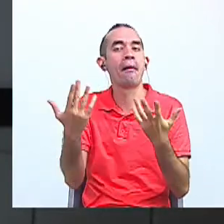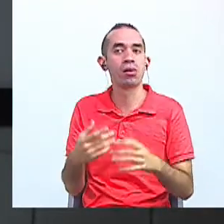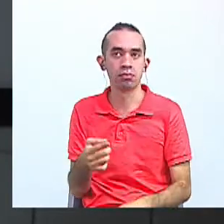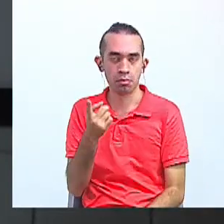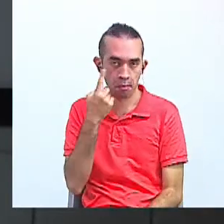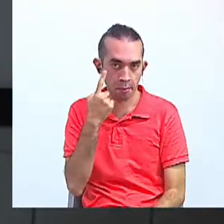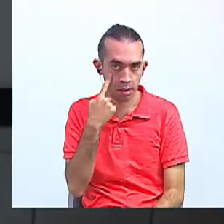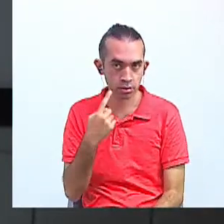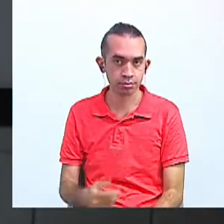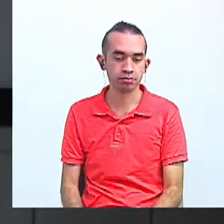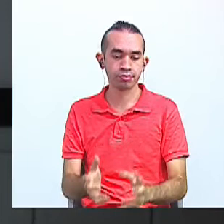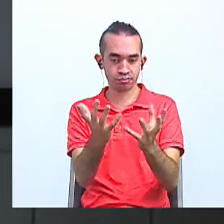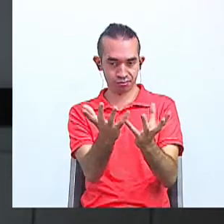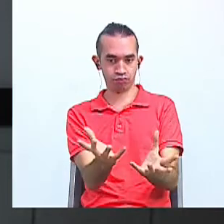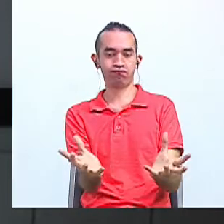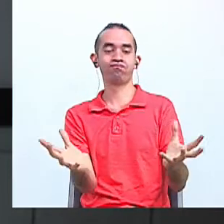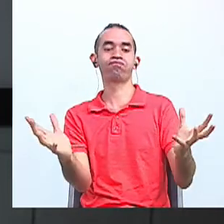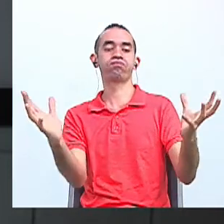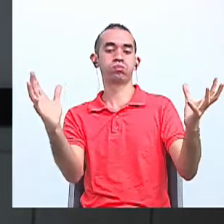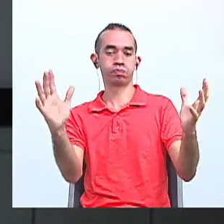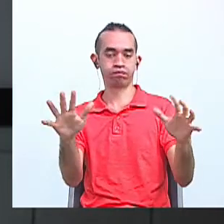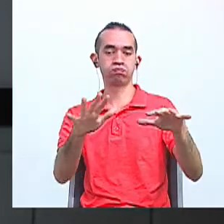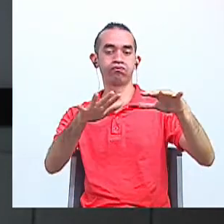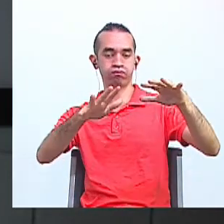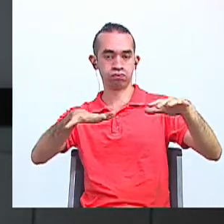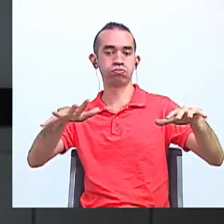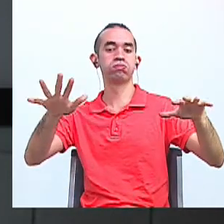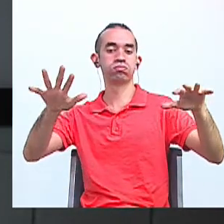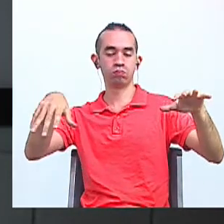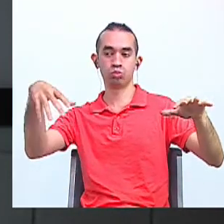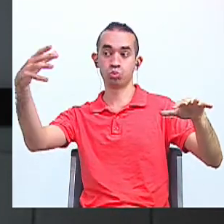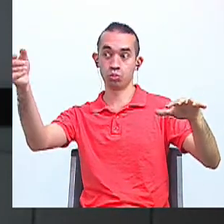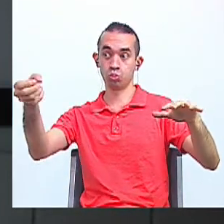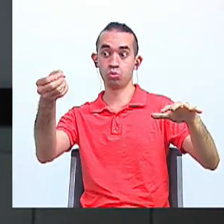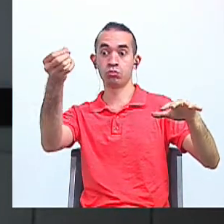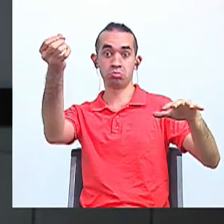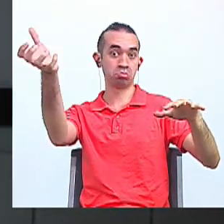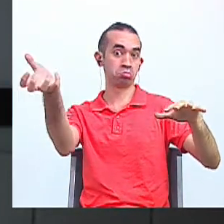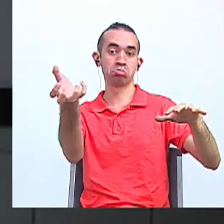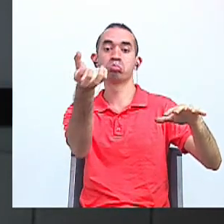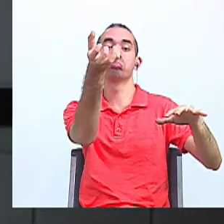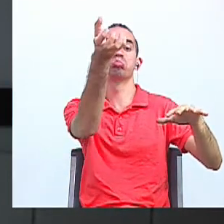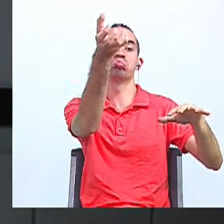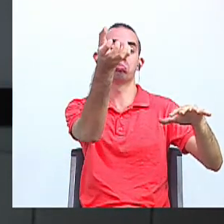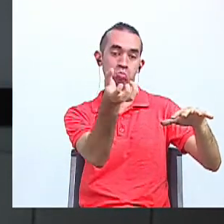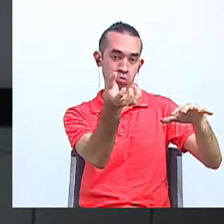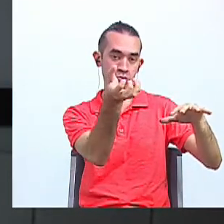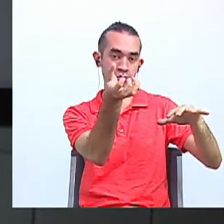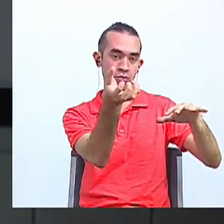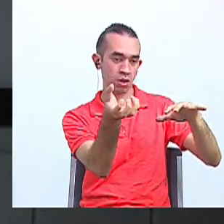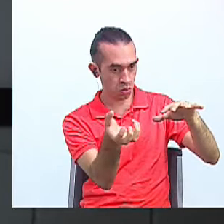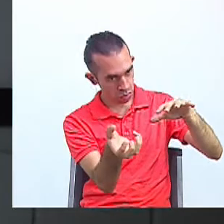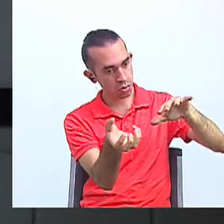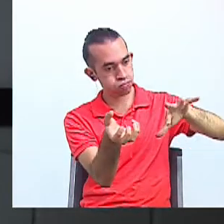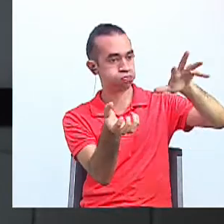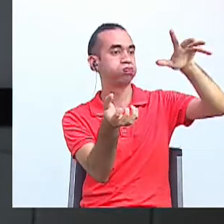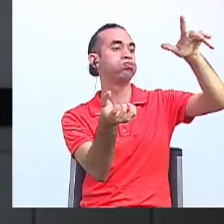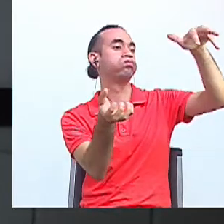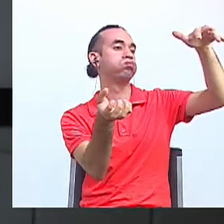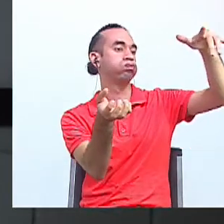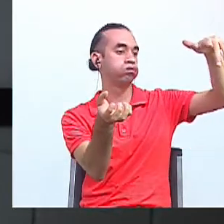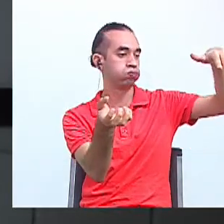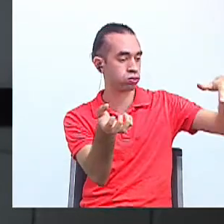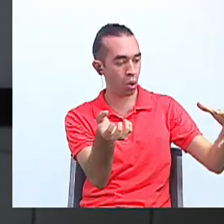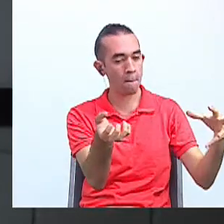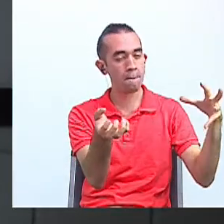es sumergido parcial o totalmente en un fluido, este experimentará una fuerza de flotación